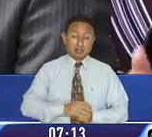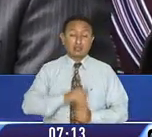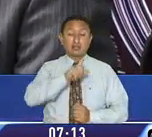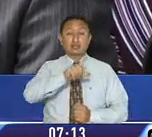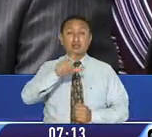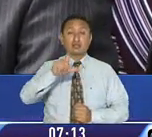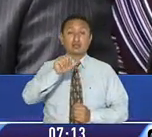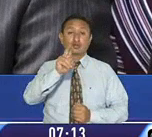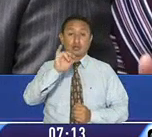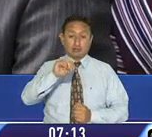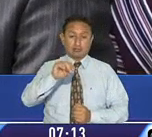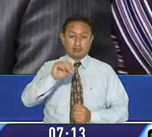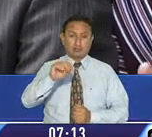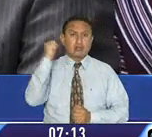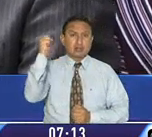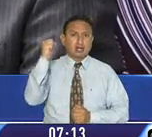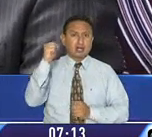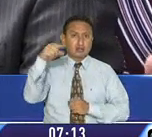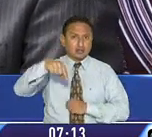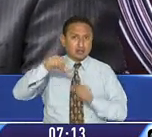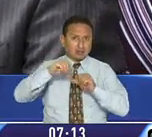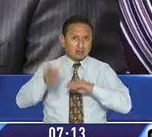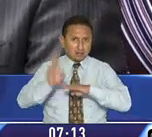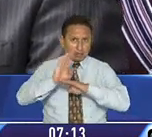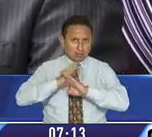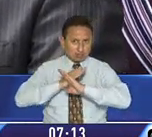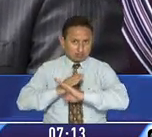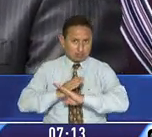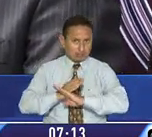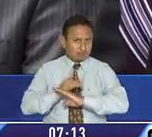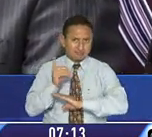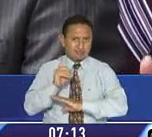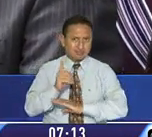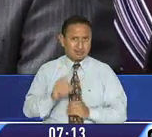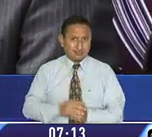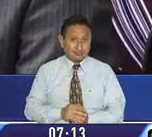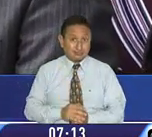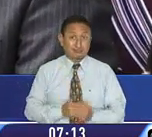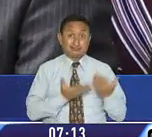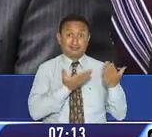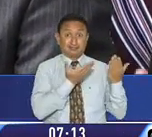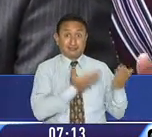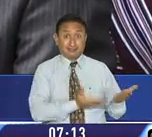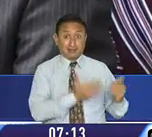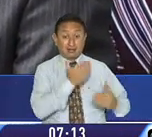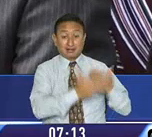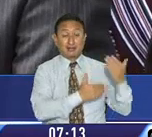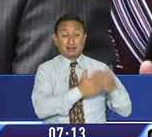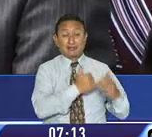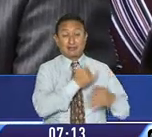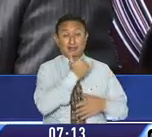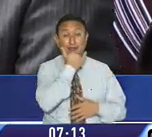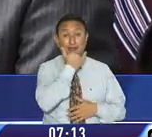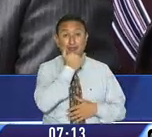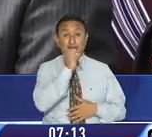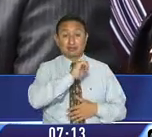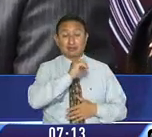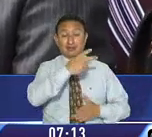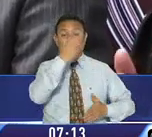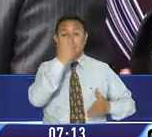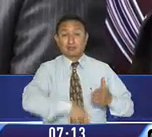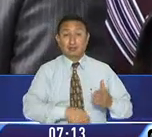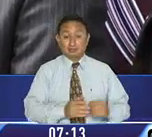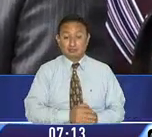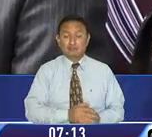no los derechos institucionales de la Asamblea Nacional. Y esto lleva al cometimiento de la infracción penal que